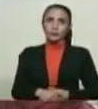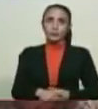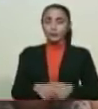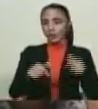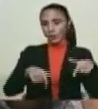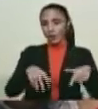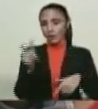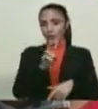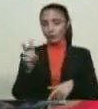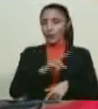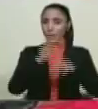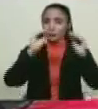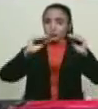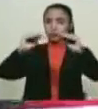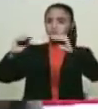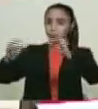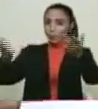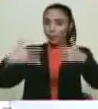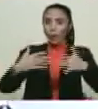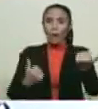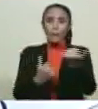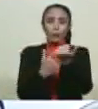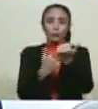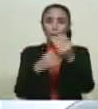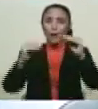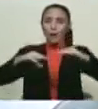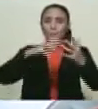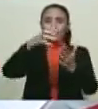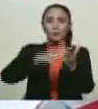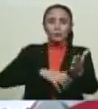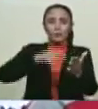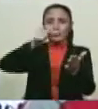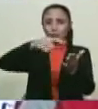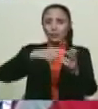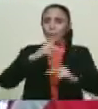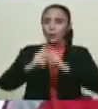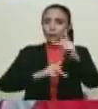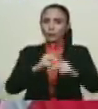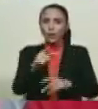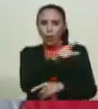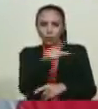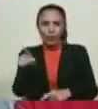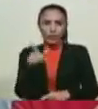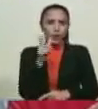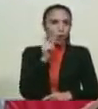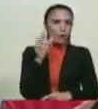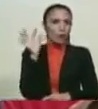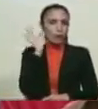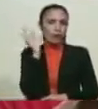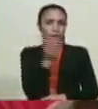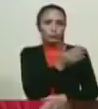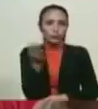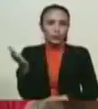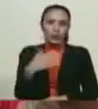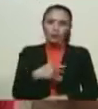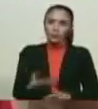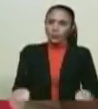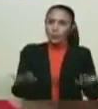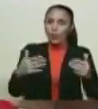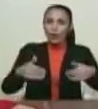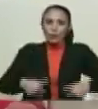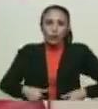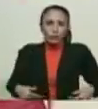Venezuela necesita más, compañero. Yo pido más a ustedes, líderes, lideresas. Pido más en el